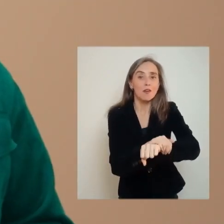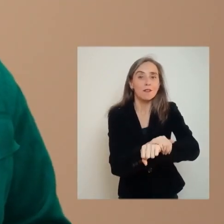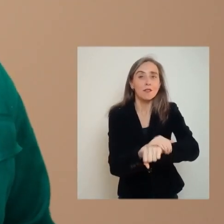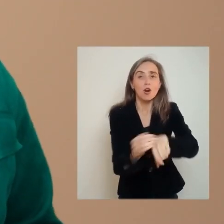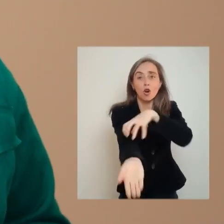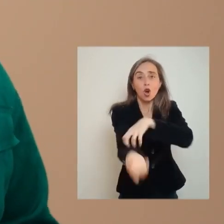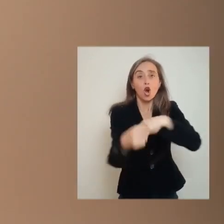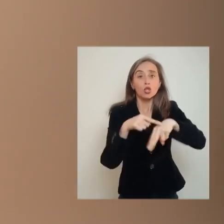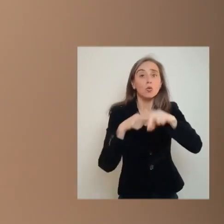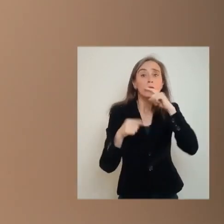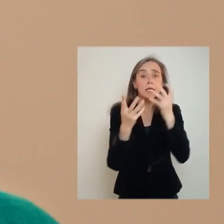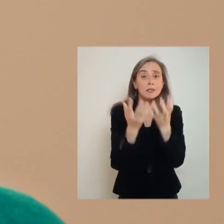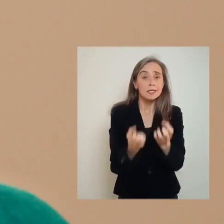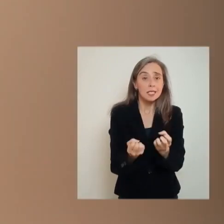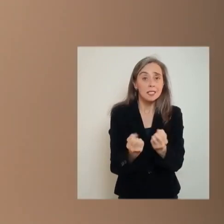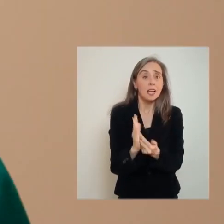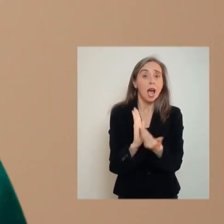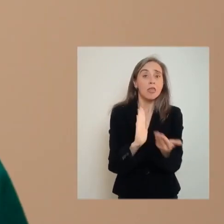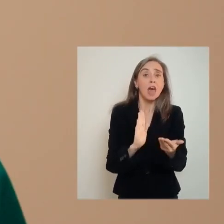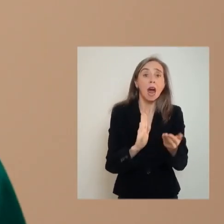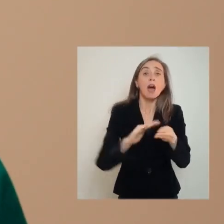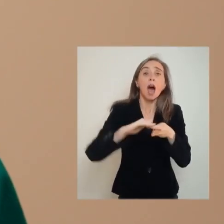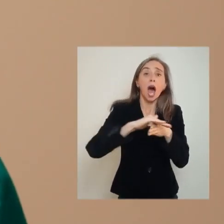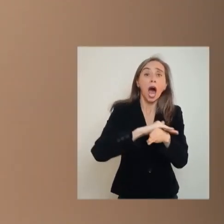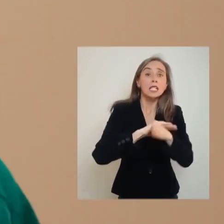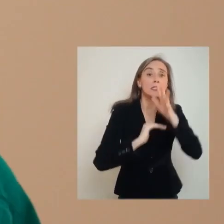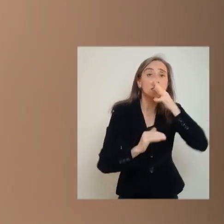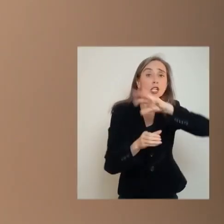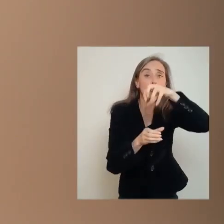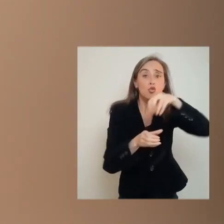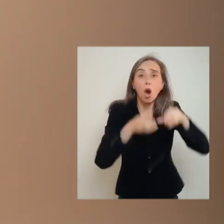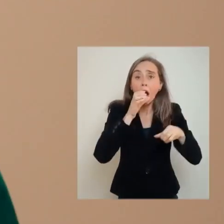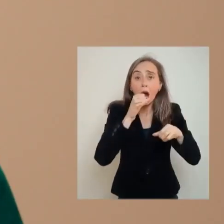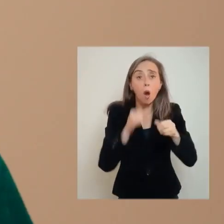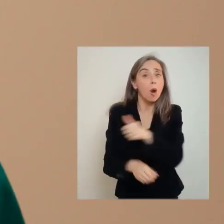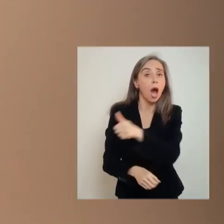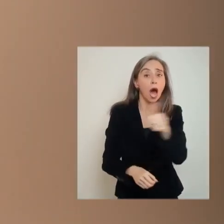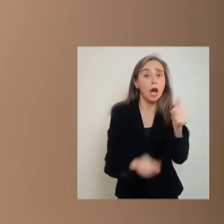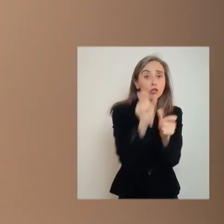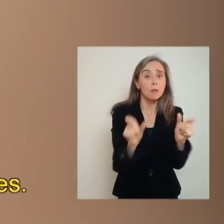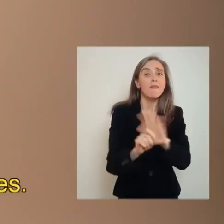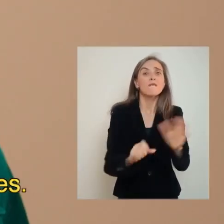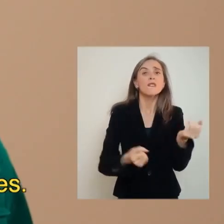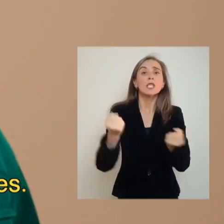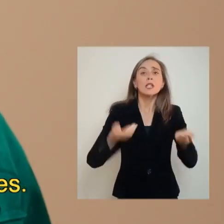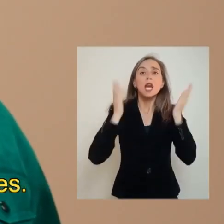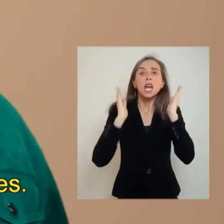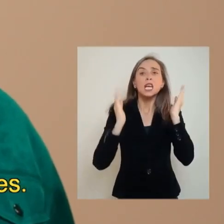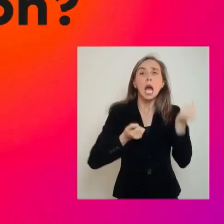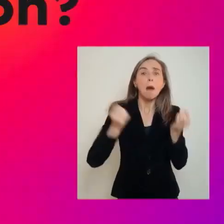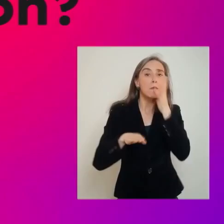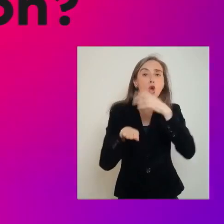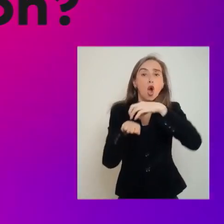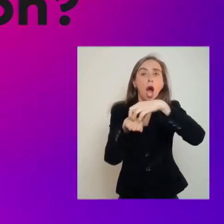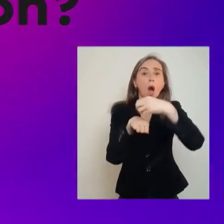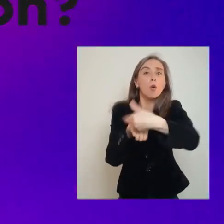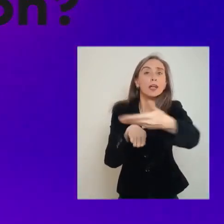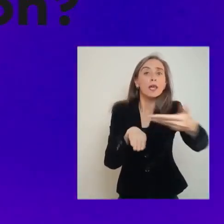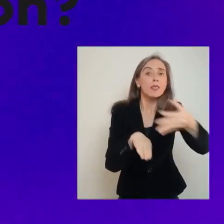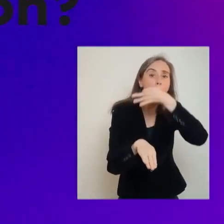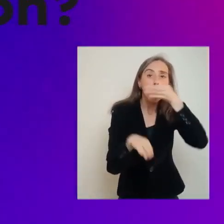fútbol. Ñuble se seca. Hay que dar acceso de agua a toda la población y terminar con el negocio de los camiones aljibes.